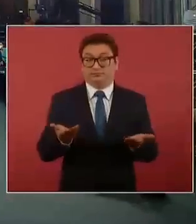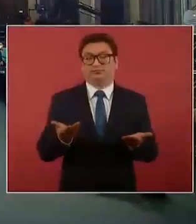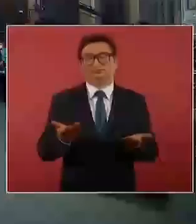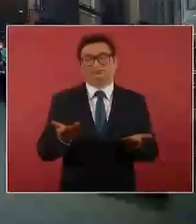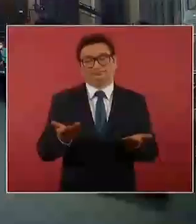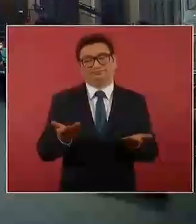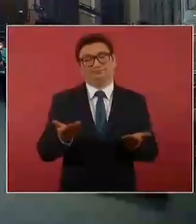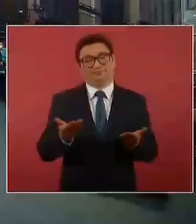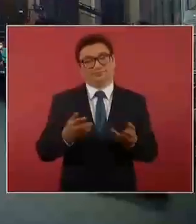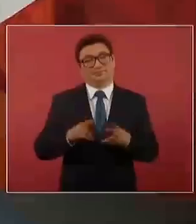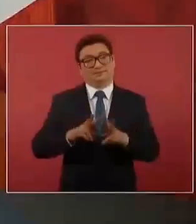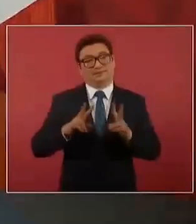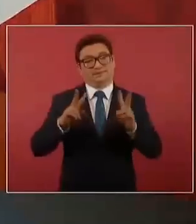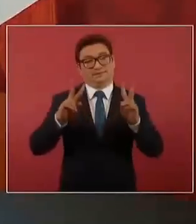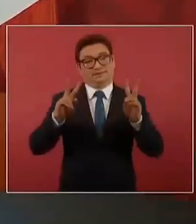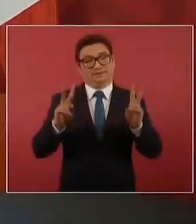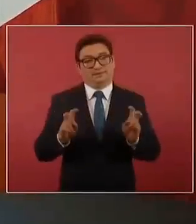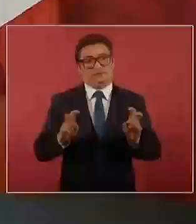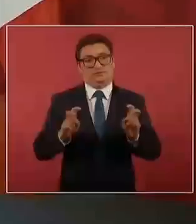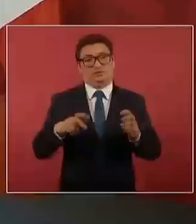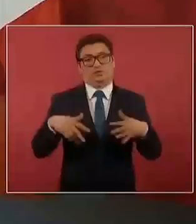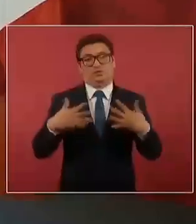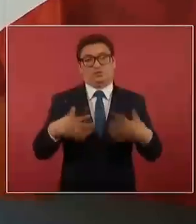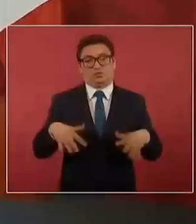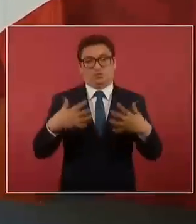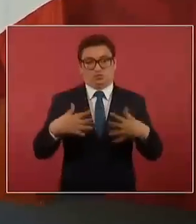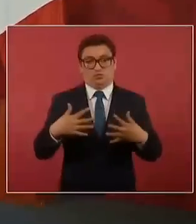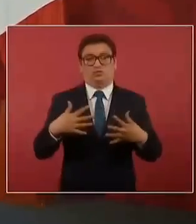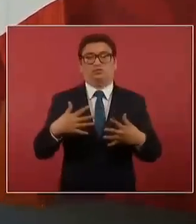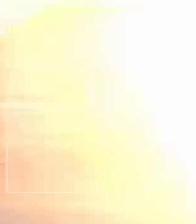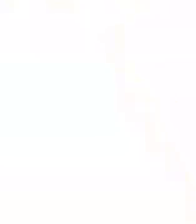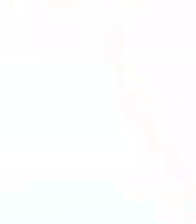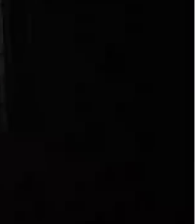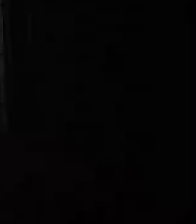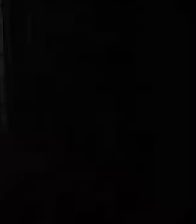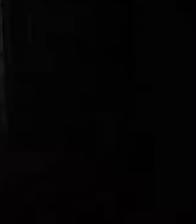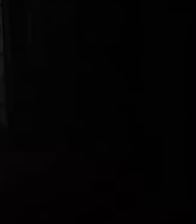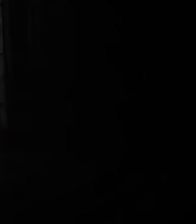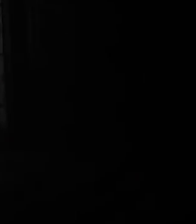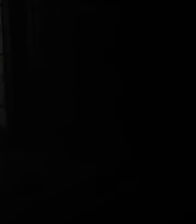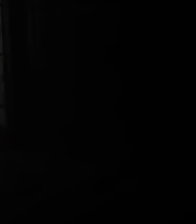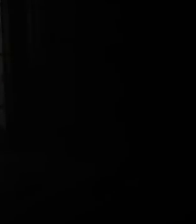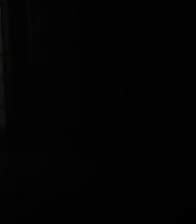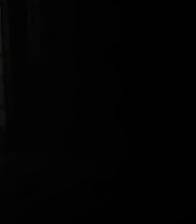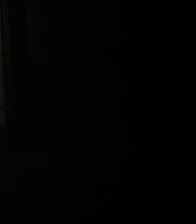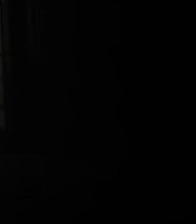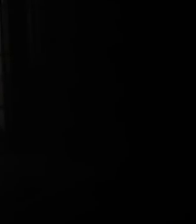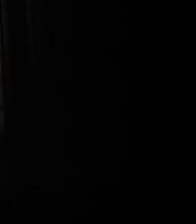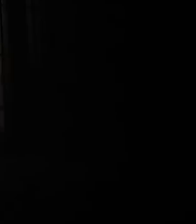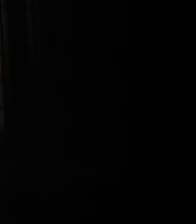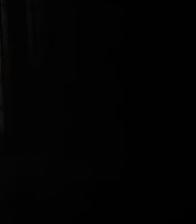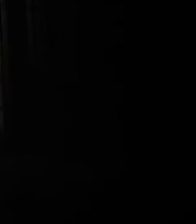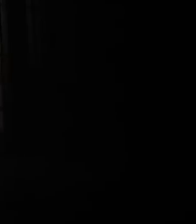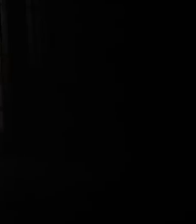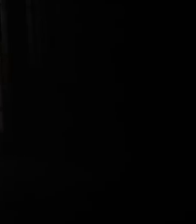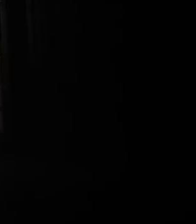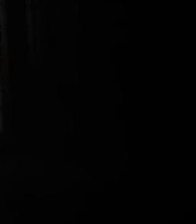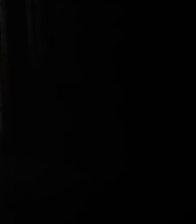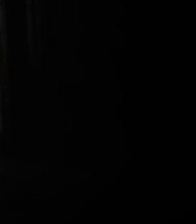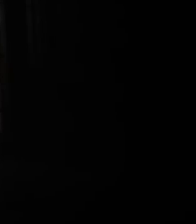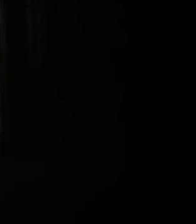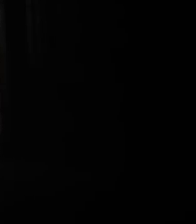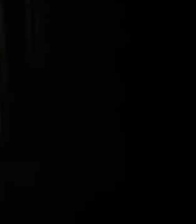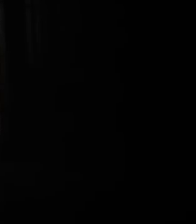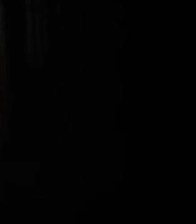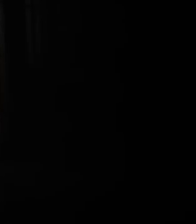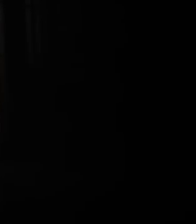pues, que amerita un posicionamiento. Los medios de comunicación fueron